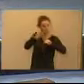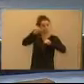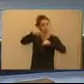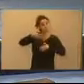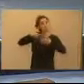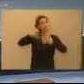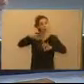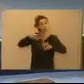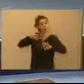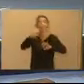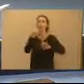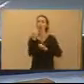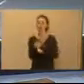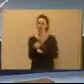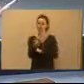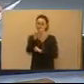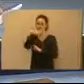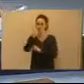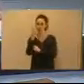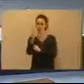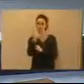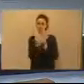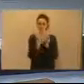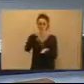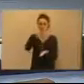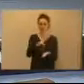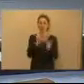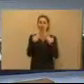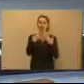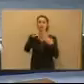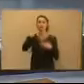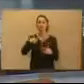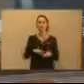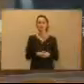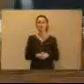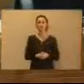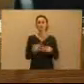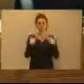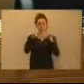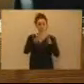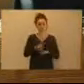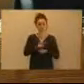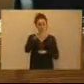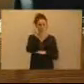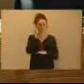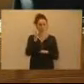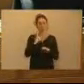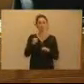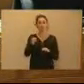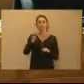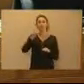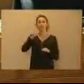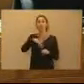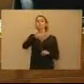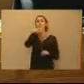impactos positivos o negativos en el caso de que se dieran. Gracias, señor presidente. Gracias, señora consejera. Señor Piernavieja, está en el uso de